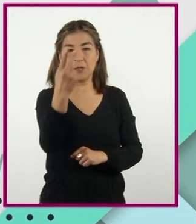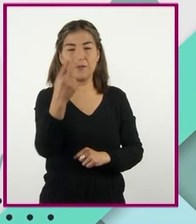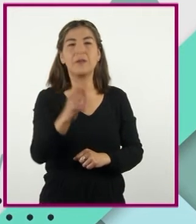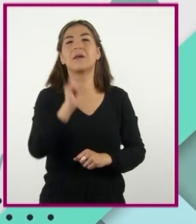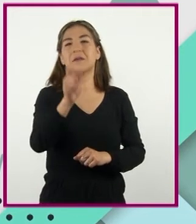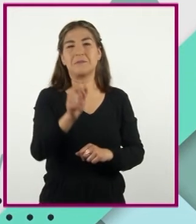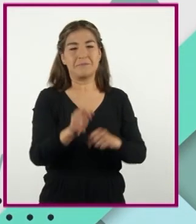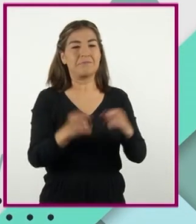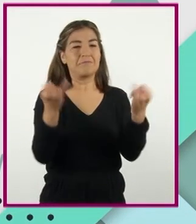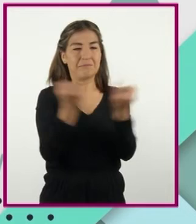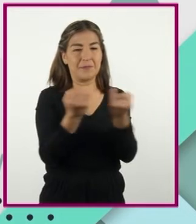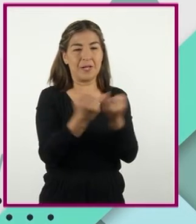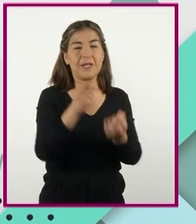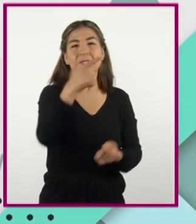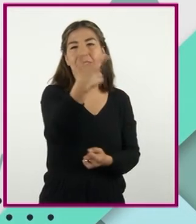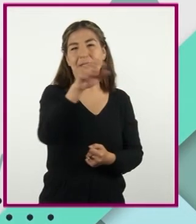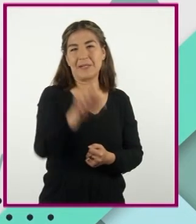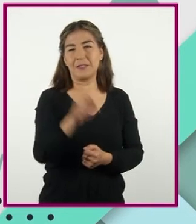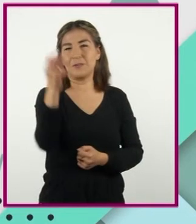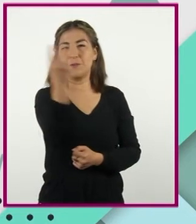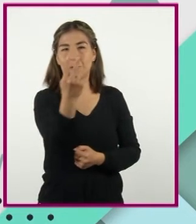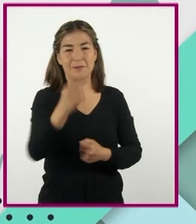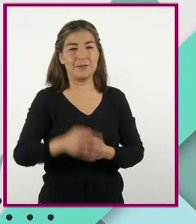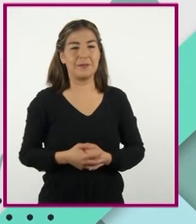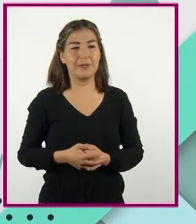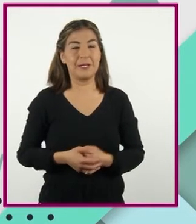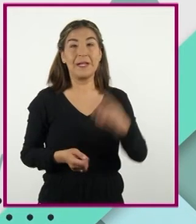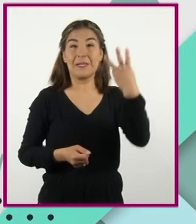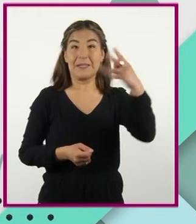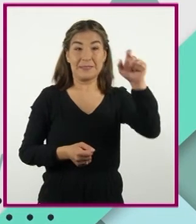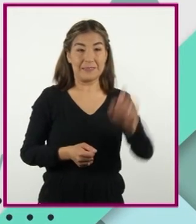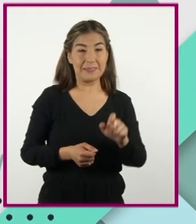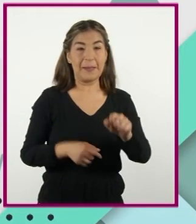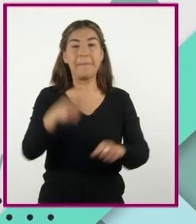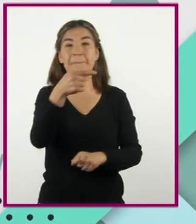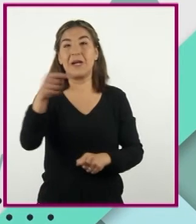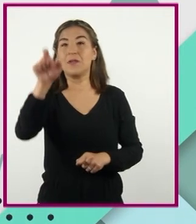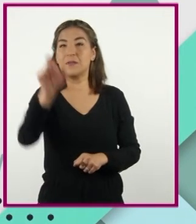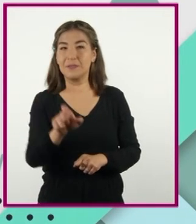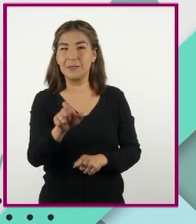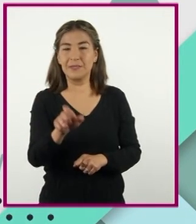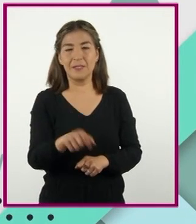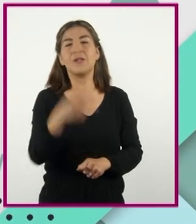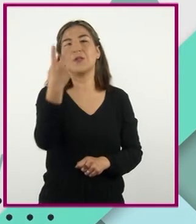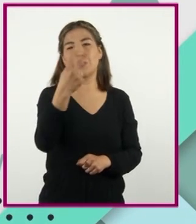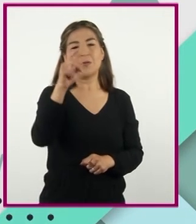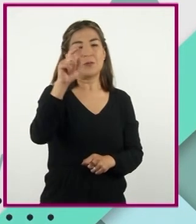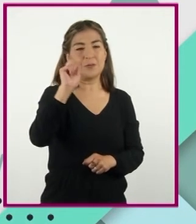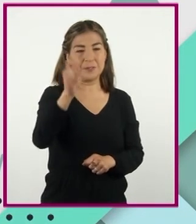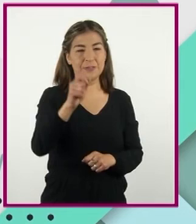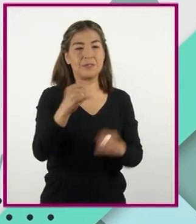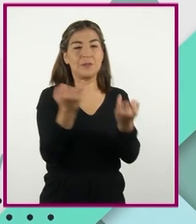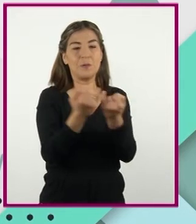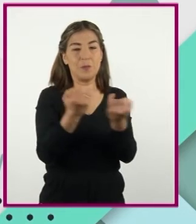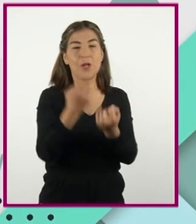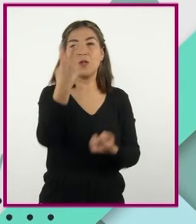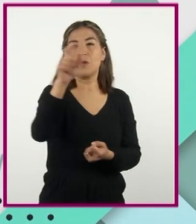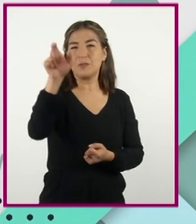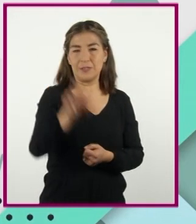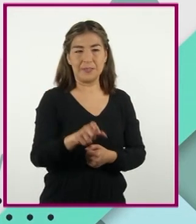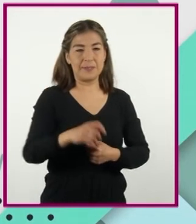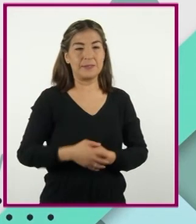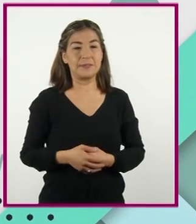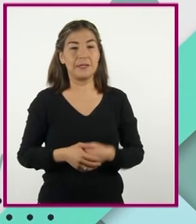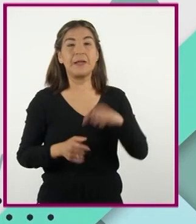igual a 7x al cuadrado. 3x menos x es igual a 2x. Menos 2 más